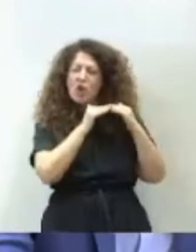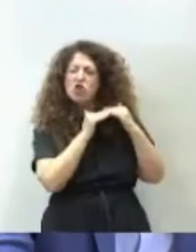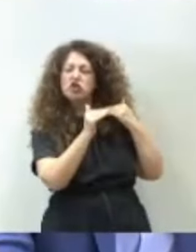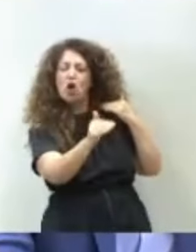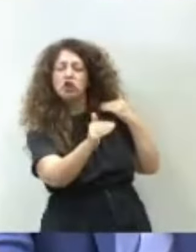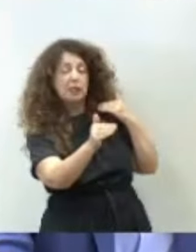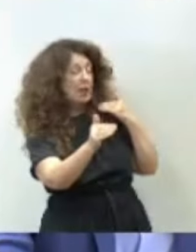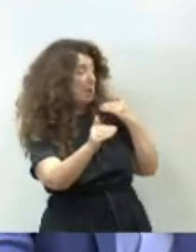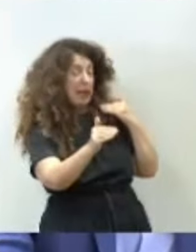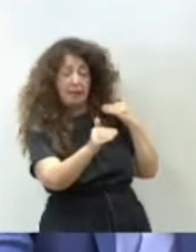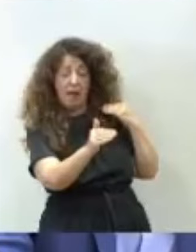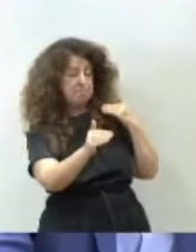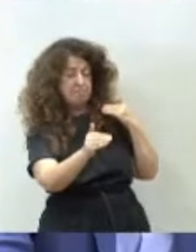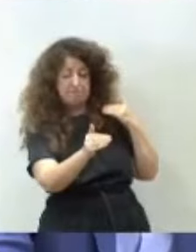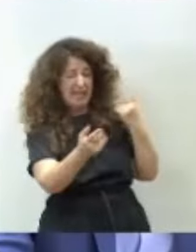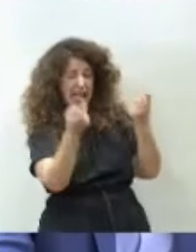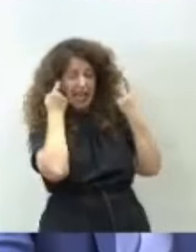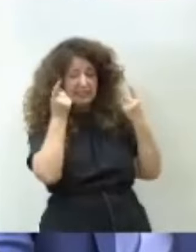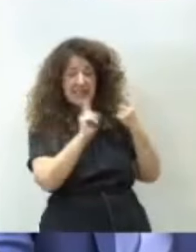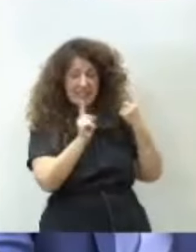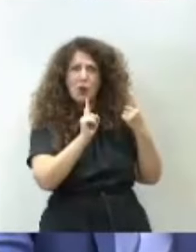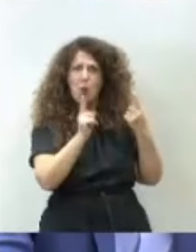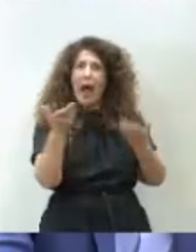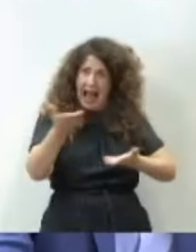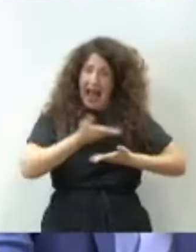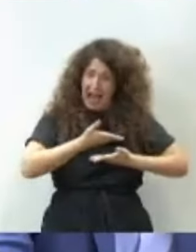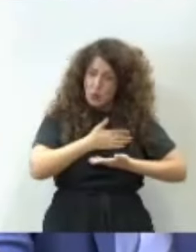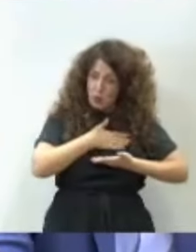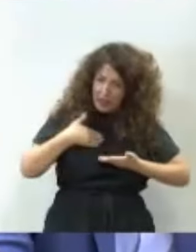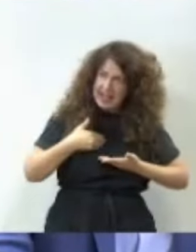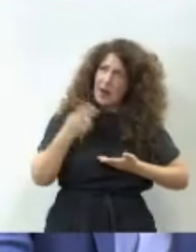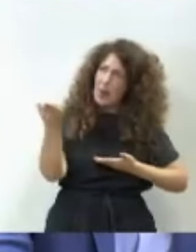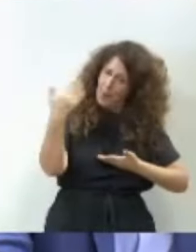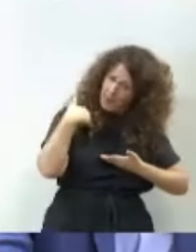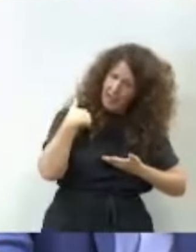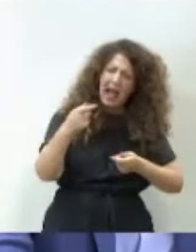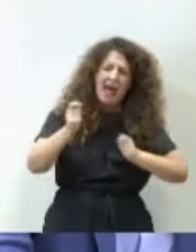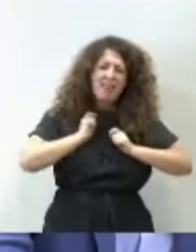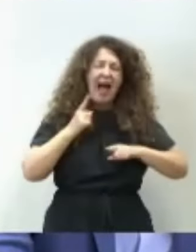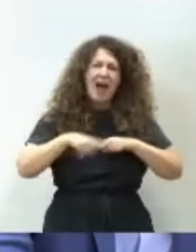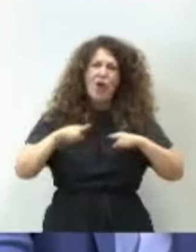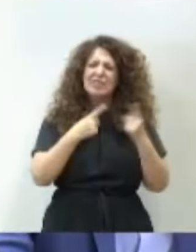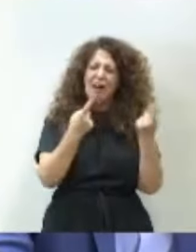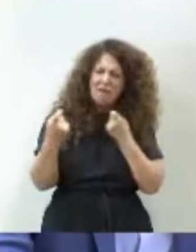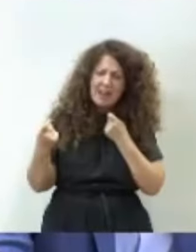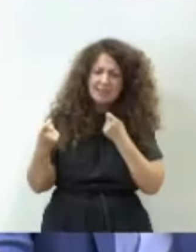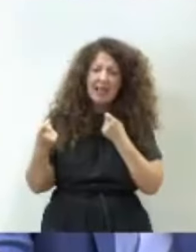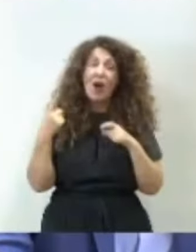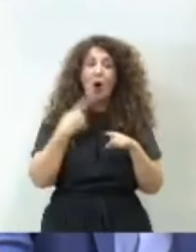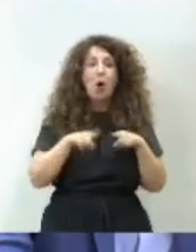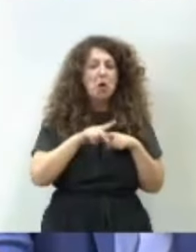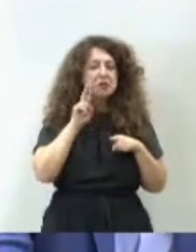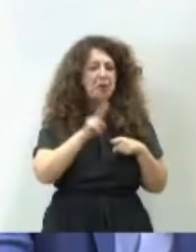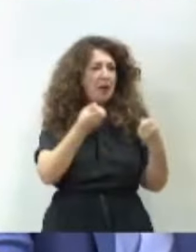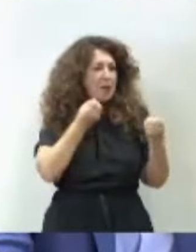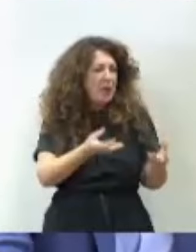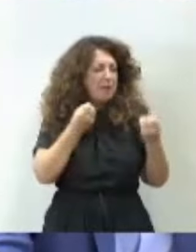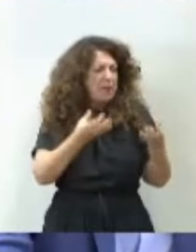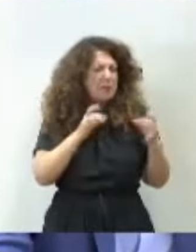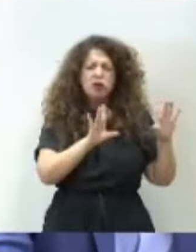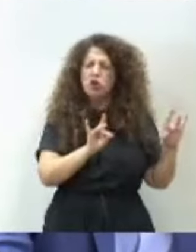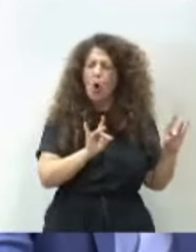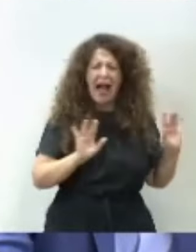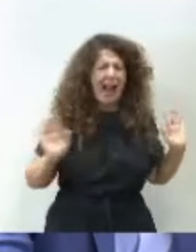ni terrestre ni marino. Si nos quieren ayudar, vengan y aporten lo que nos falta. Lo que está bien, lo dice el dicho, no se debe